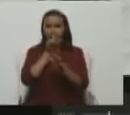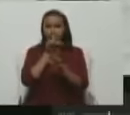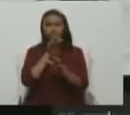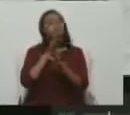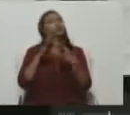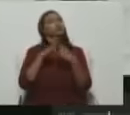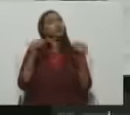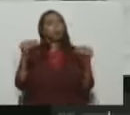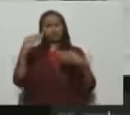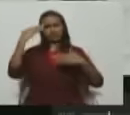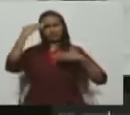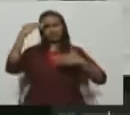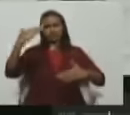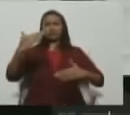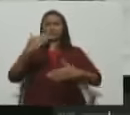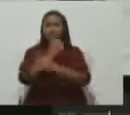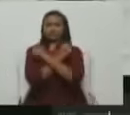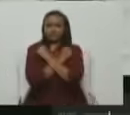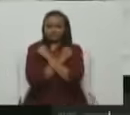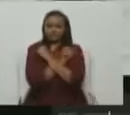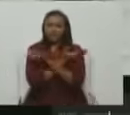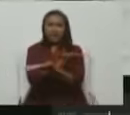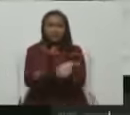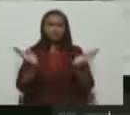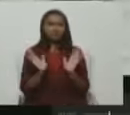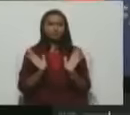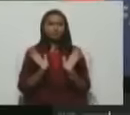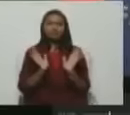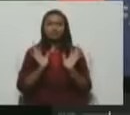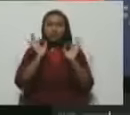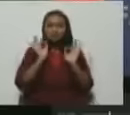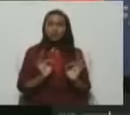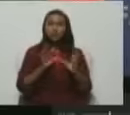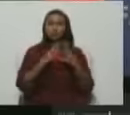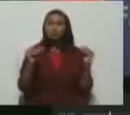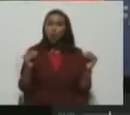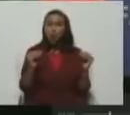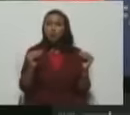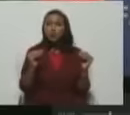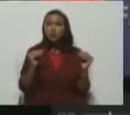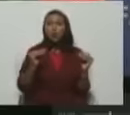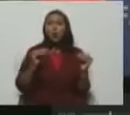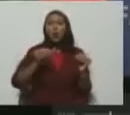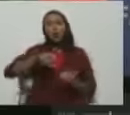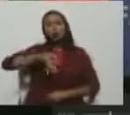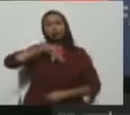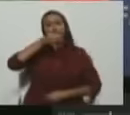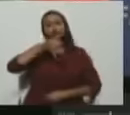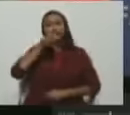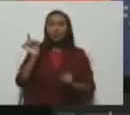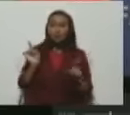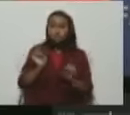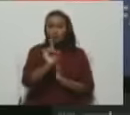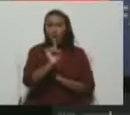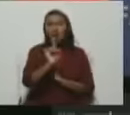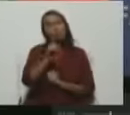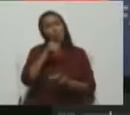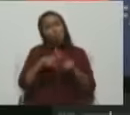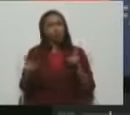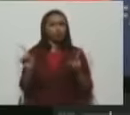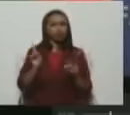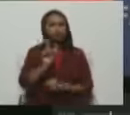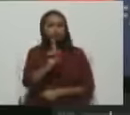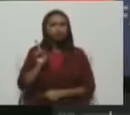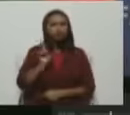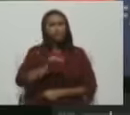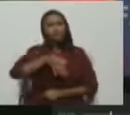que si contextualizamos todo lo que han dicho y todas las palabras que se han mencionado en quienes